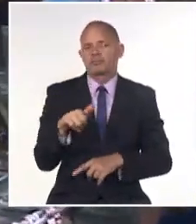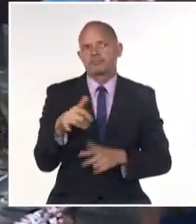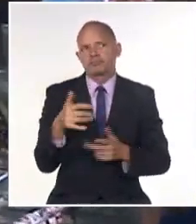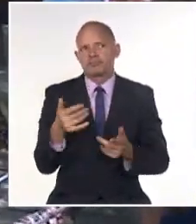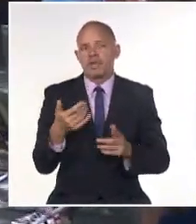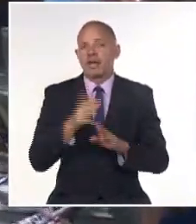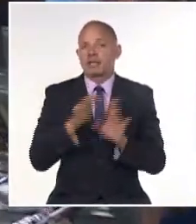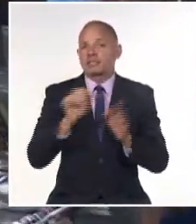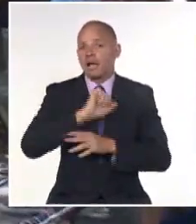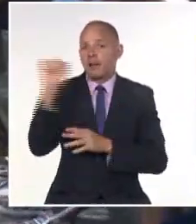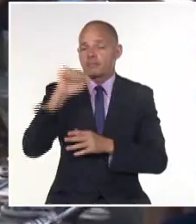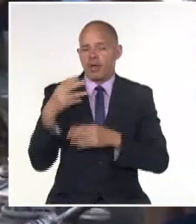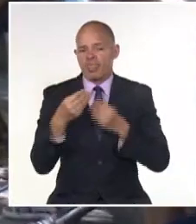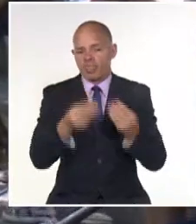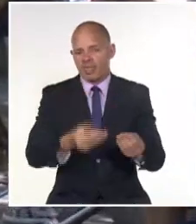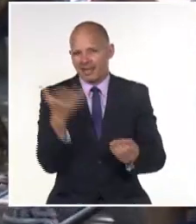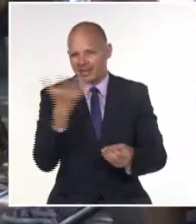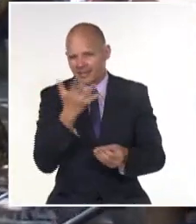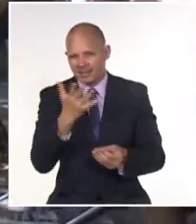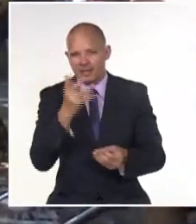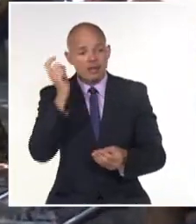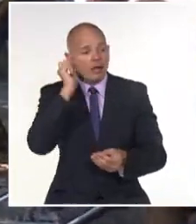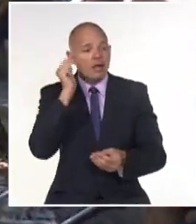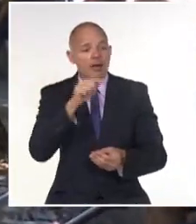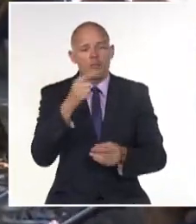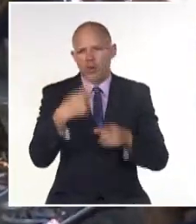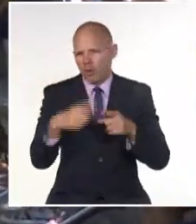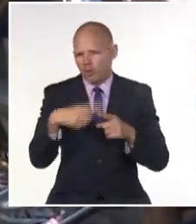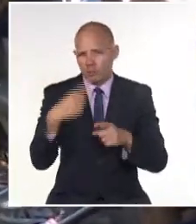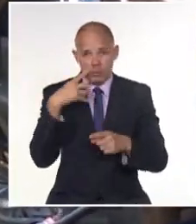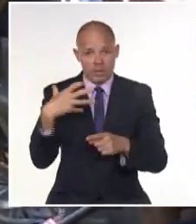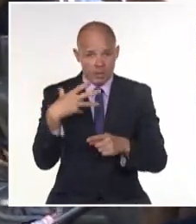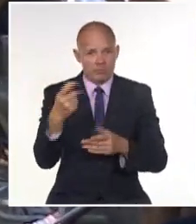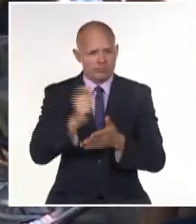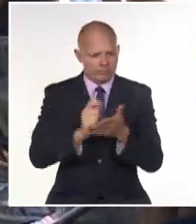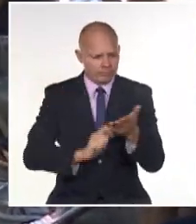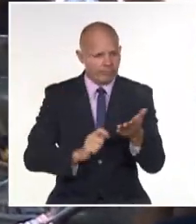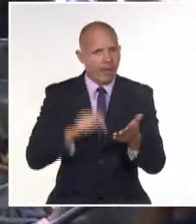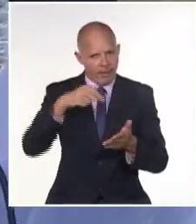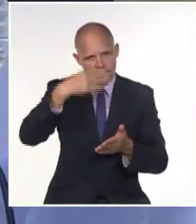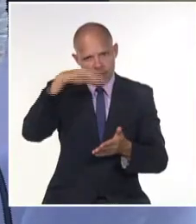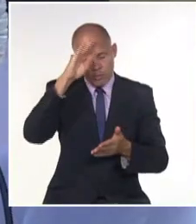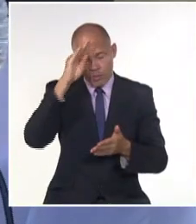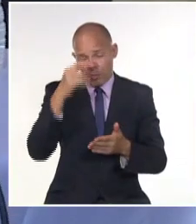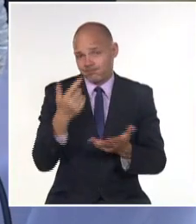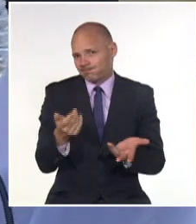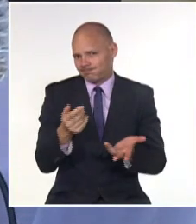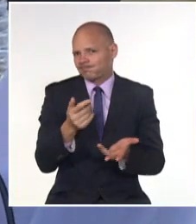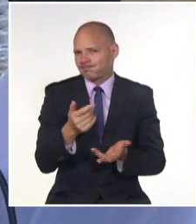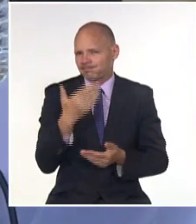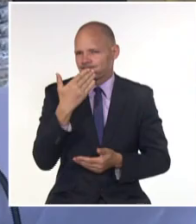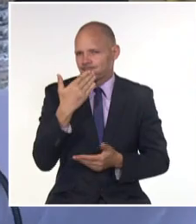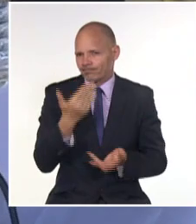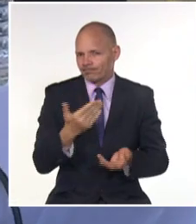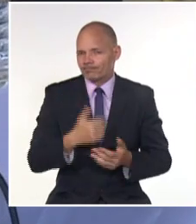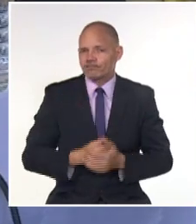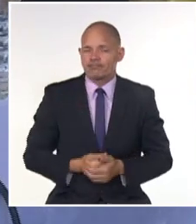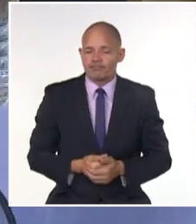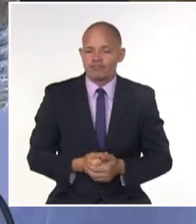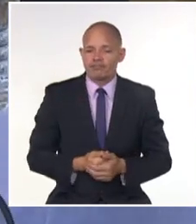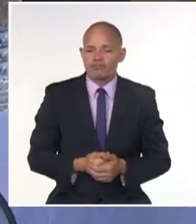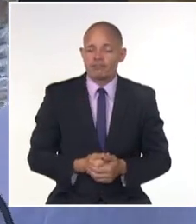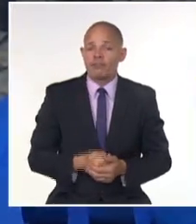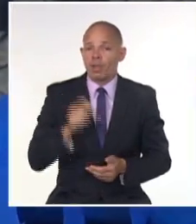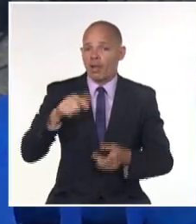a una gigante de las letras y de la promoción como es Basilia Papastamatiu. Creo que no se puede pedir más. Esta 30ª edición del